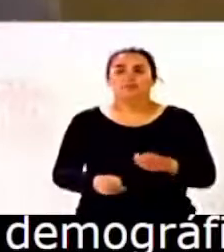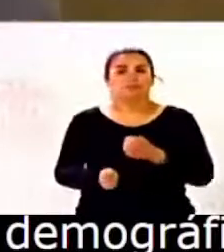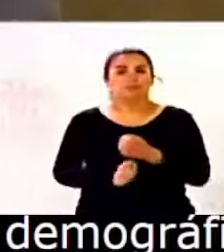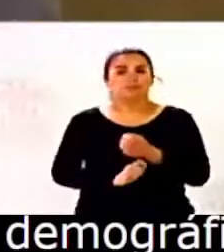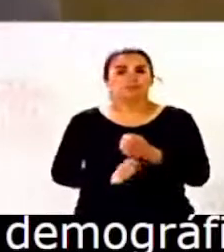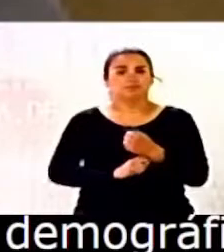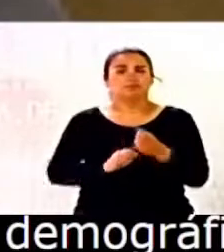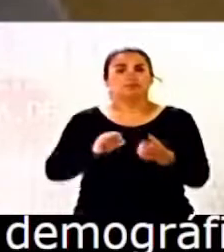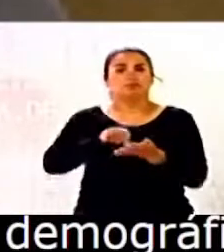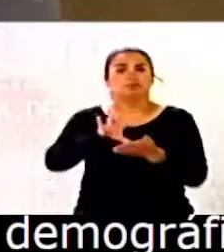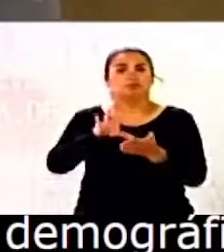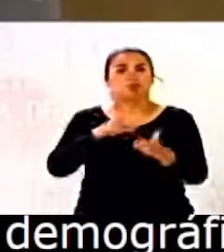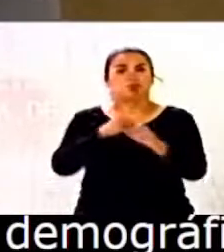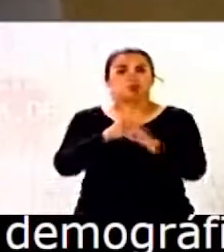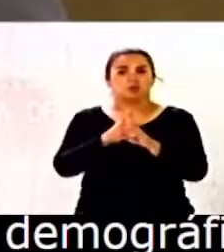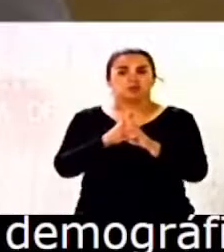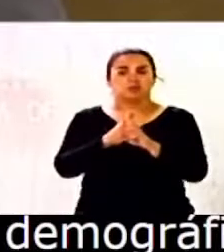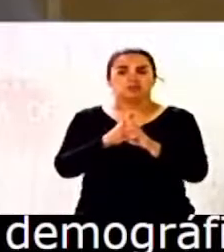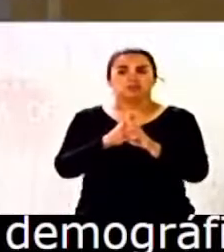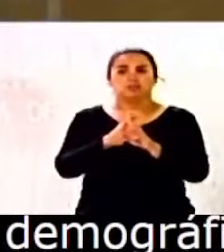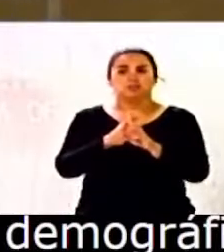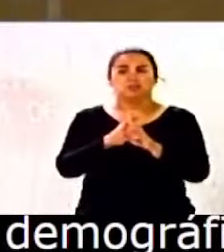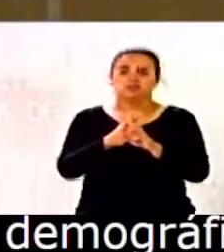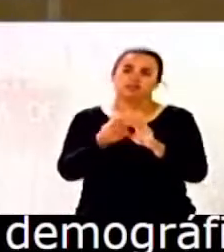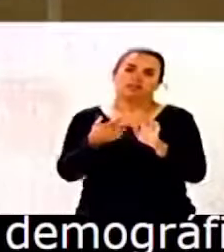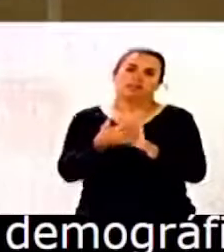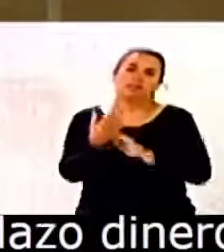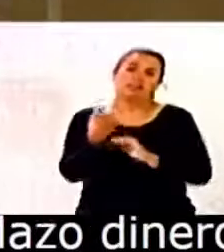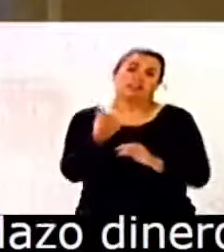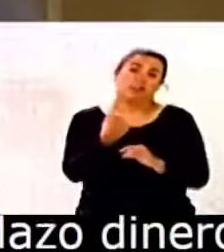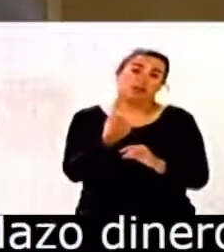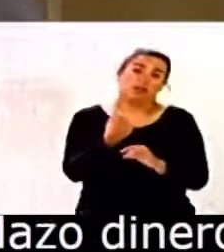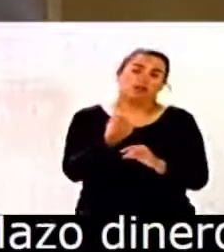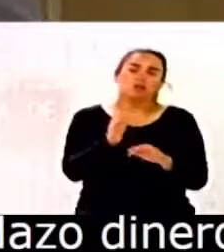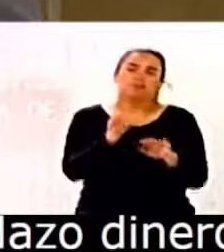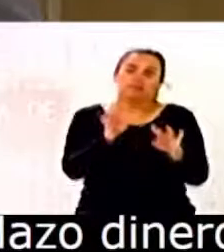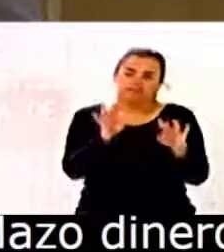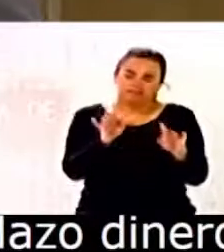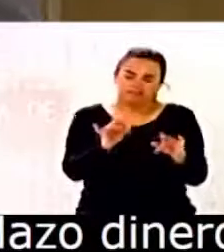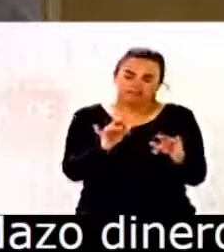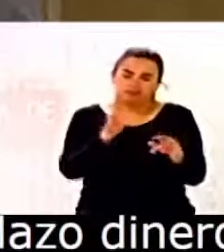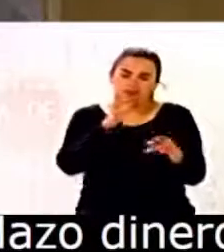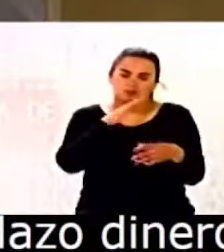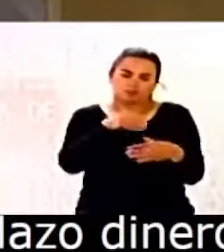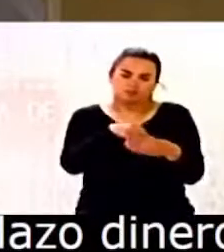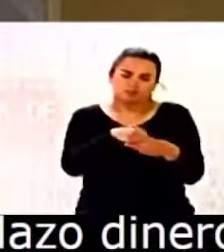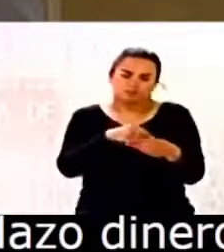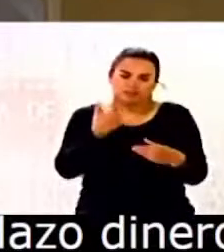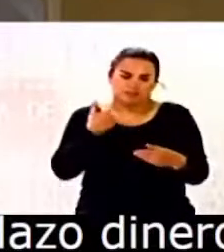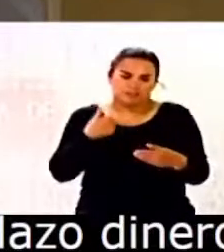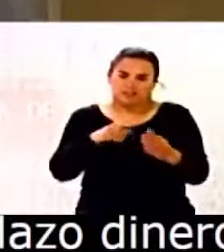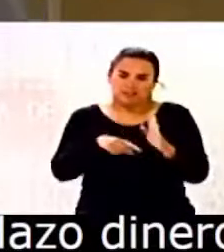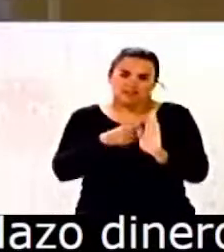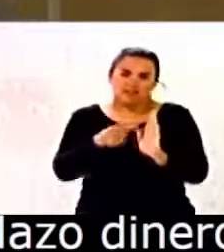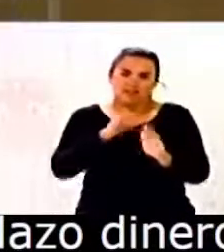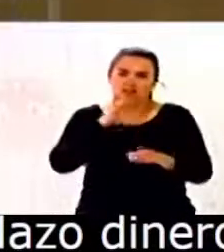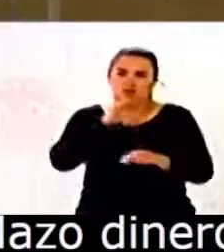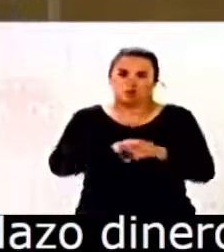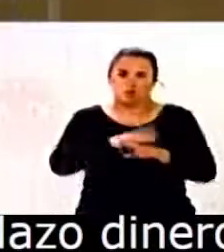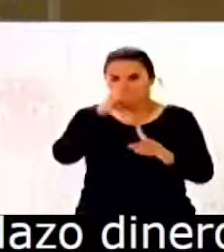reto demográfico es más que dinero. El dinero está dentro de la ley del